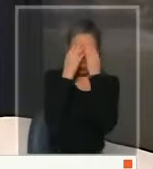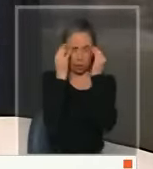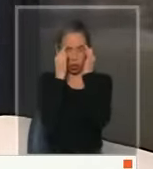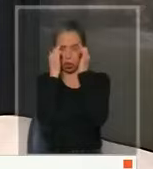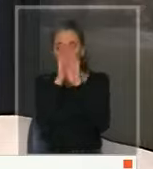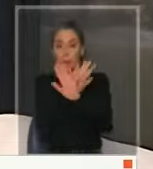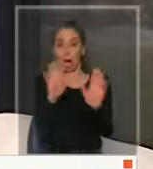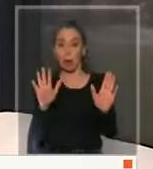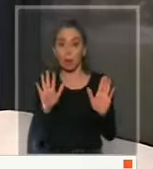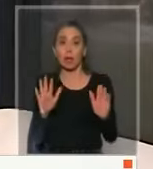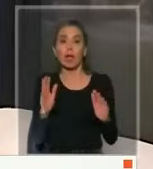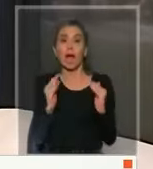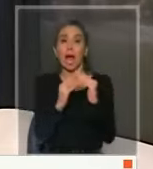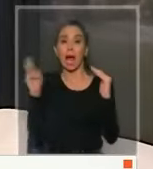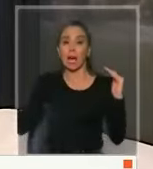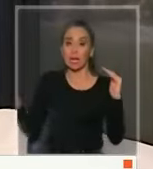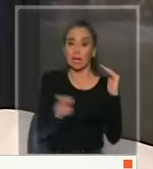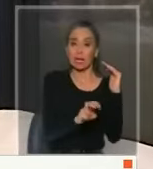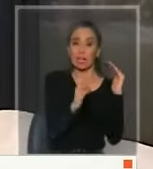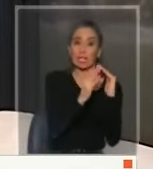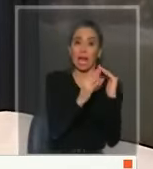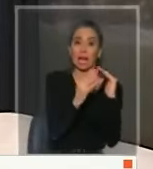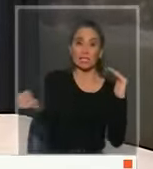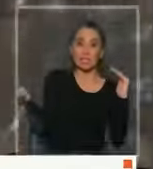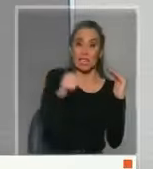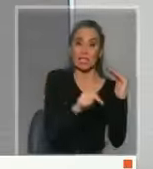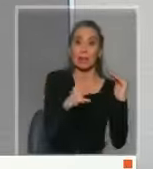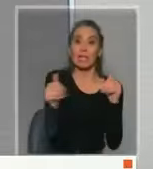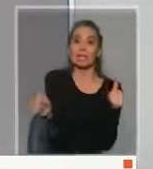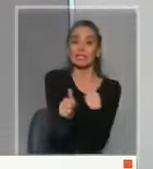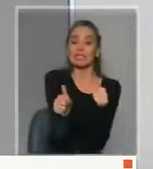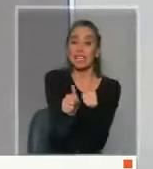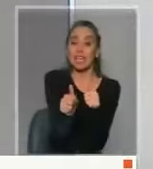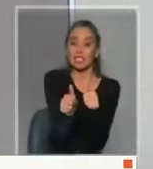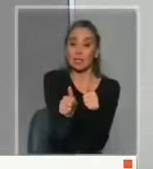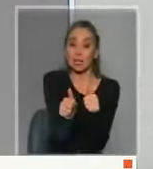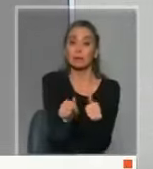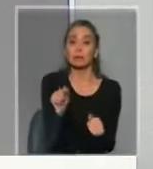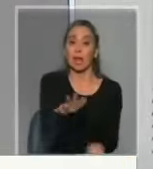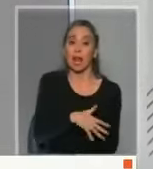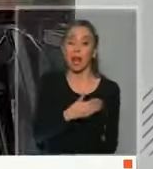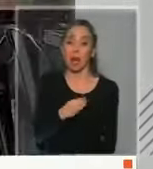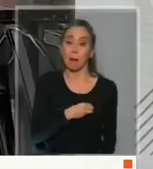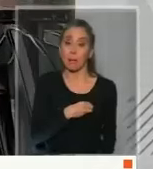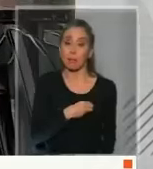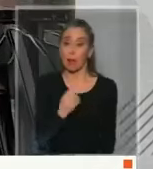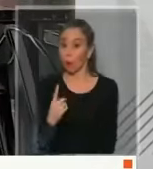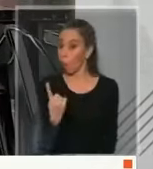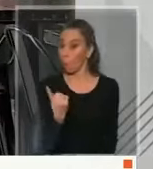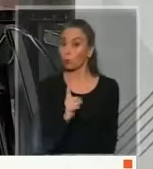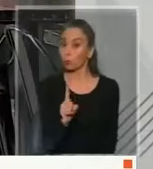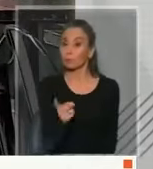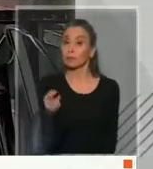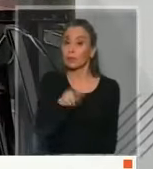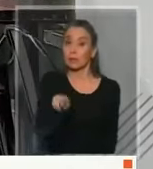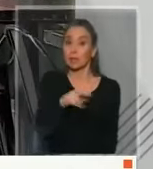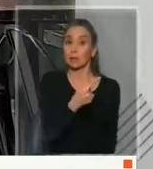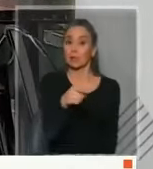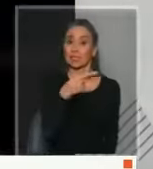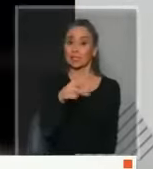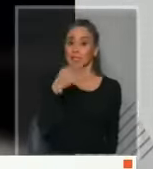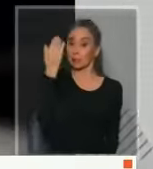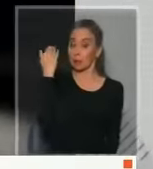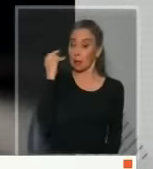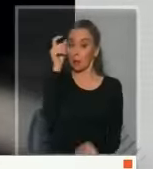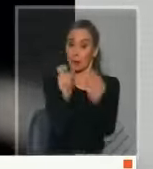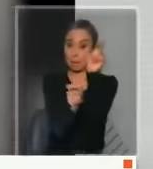hasta que llegué caminando a esta casa. Llegué para acá, parece que estaba cerca. Un caso que lamentablemente no es aislado. Hace algunas semanas, personas